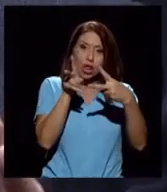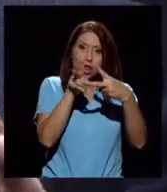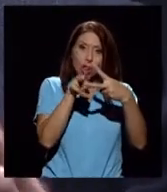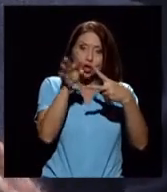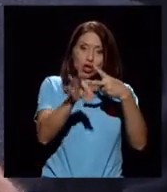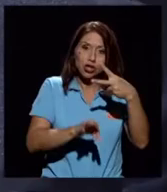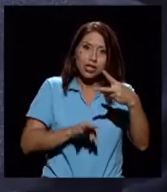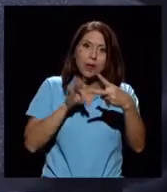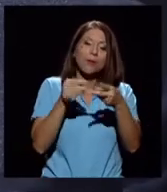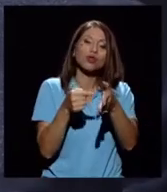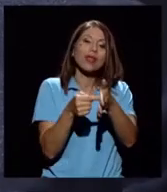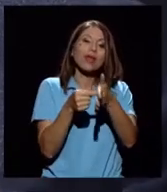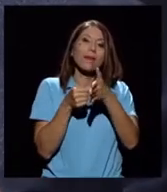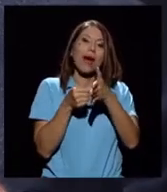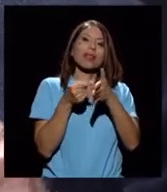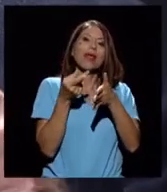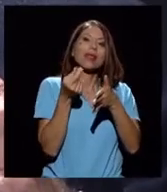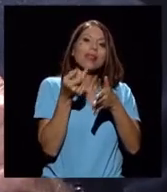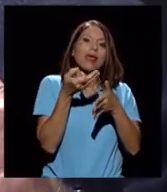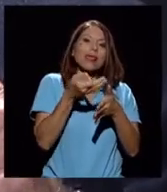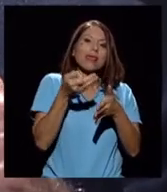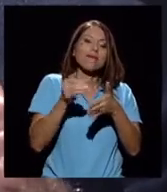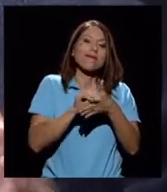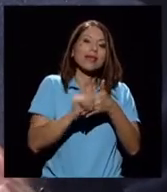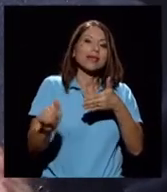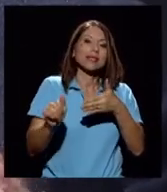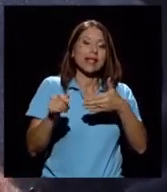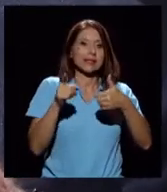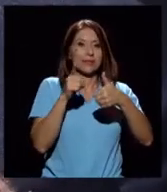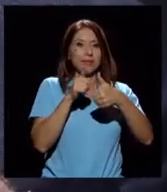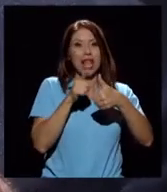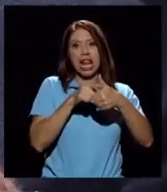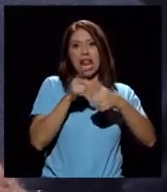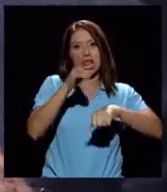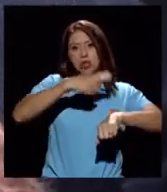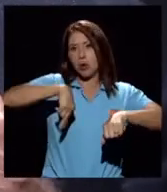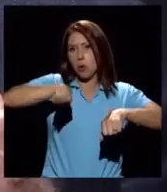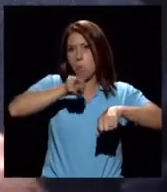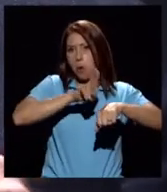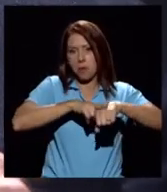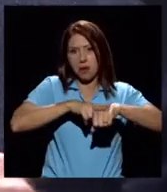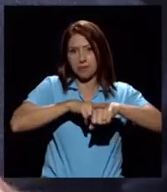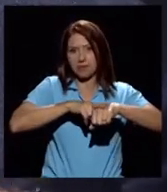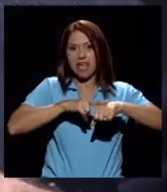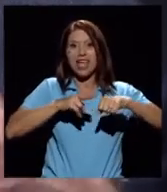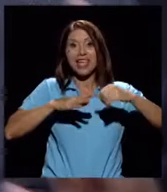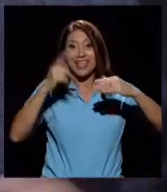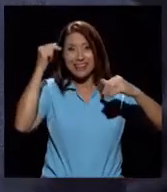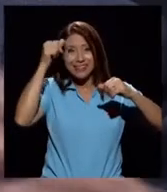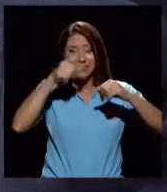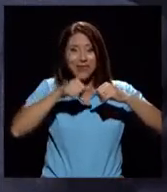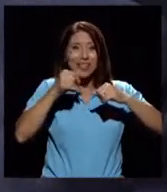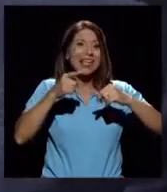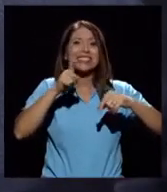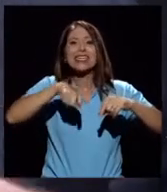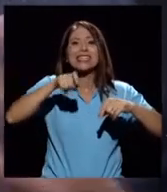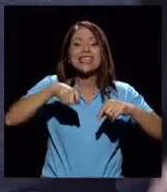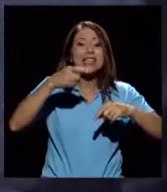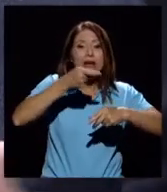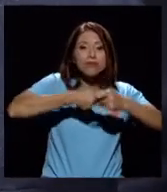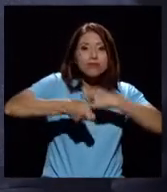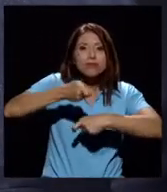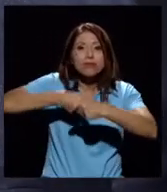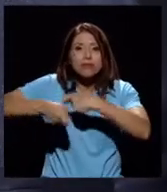demanda de divisas la demanda ordinaria o normal que es aquella que se necesita para todas las transacciones